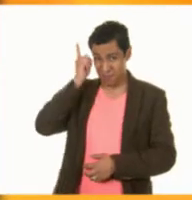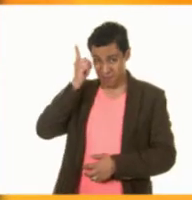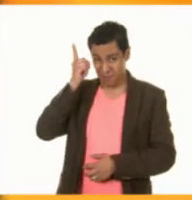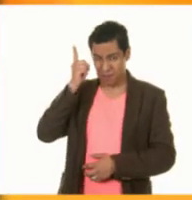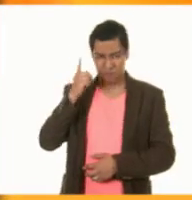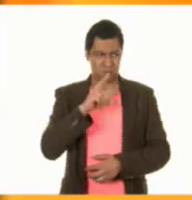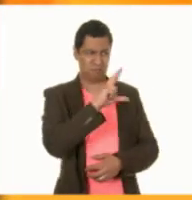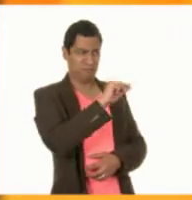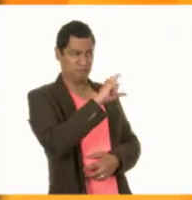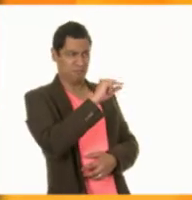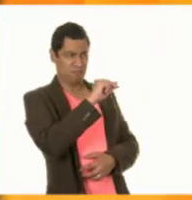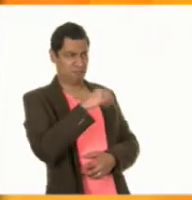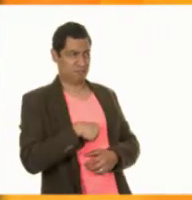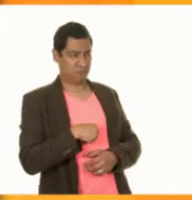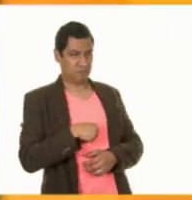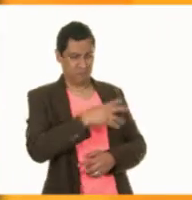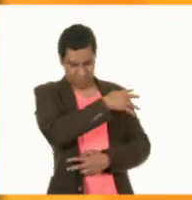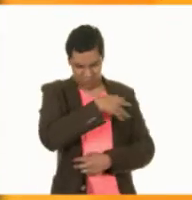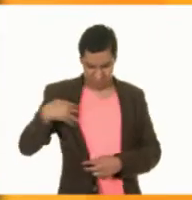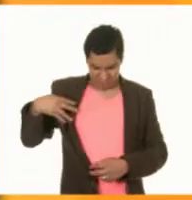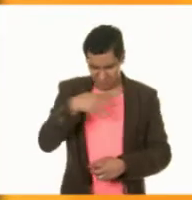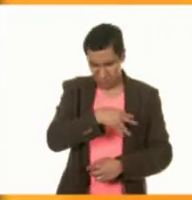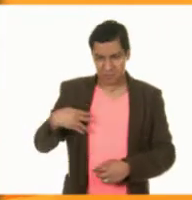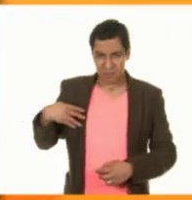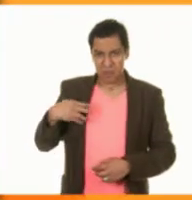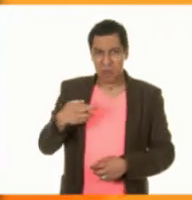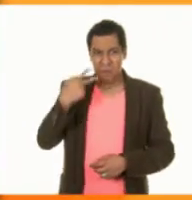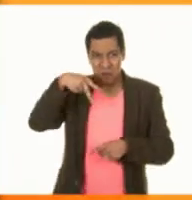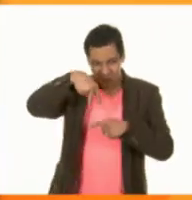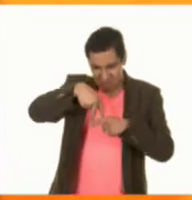¿Y si me quitas las rayas y me dibujas un triángulo?